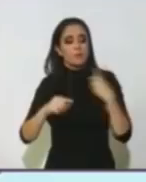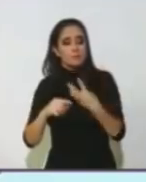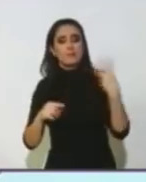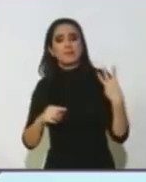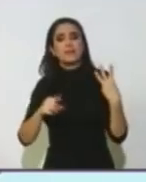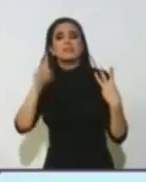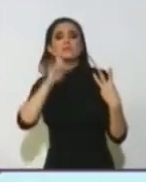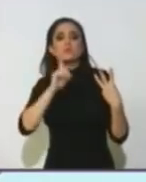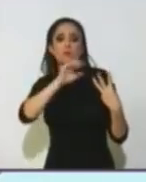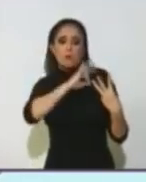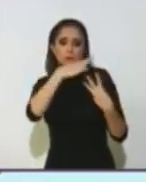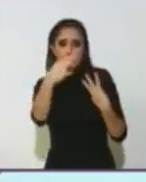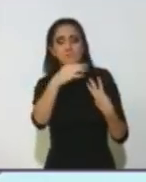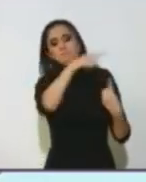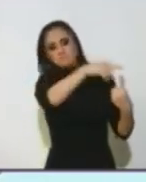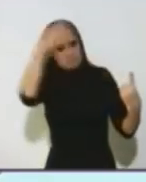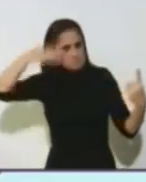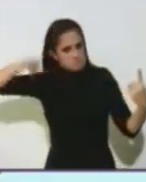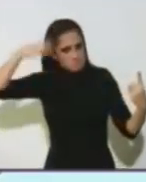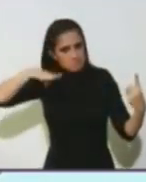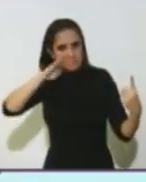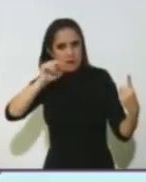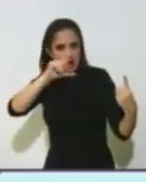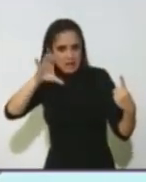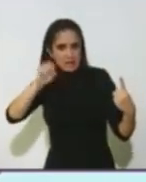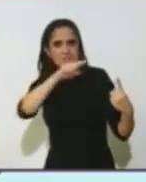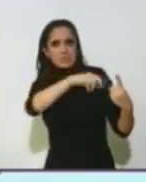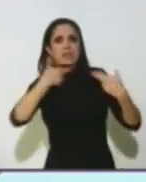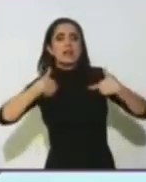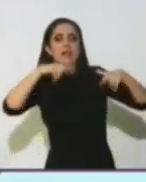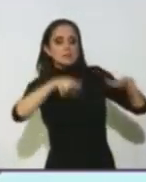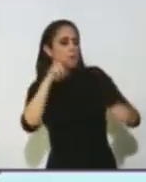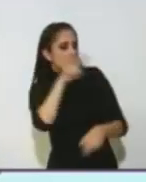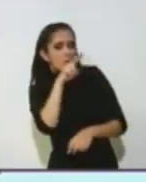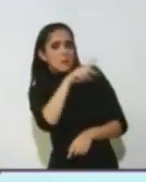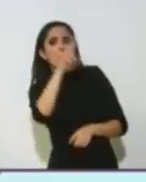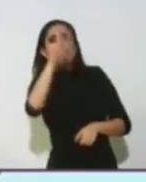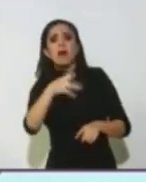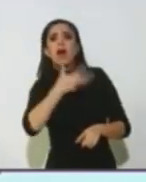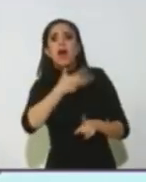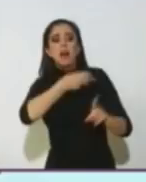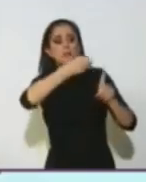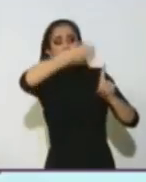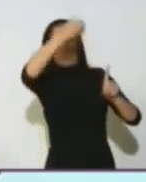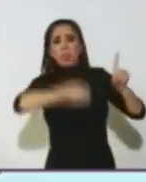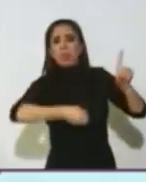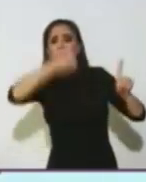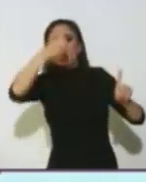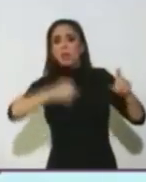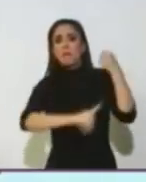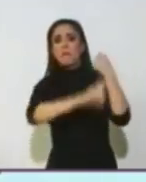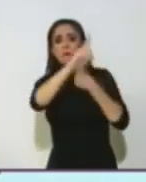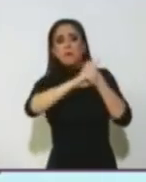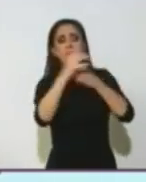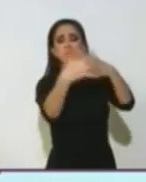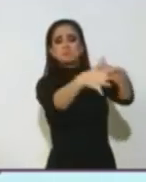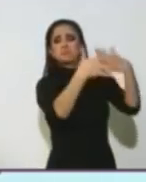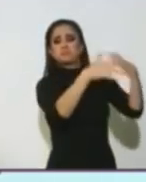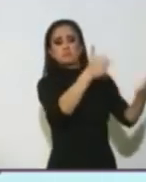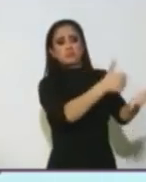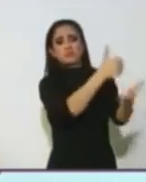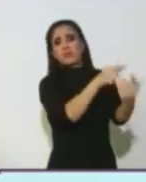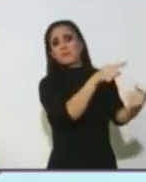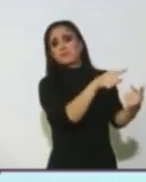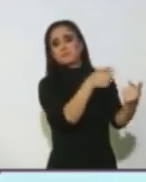la primera que es alejandra barrales que representa la continuidad del desorden que impera en esta ciudad la segunda que es